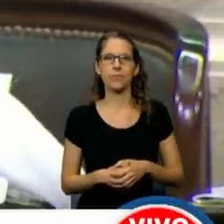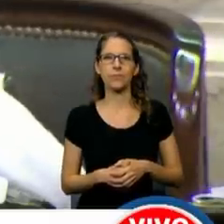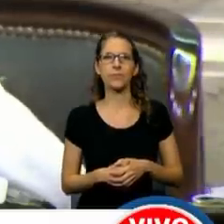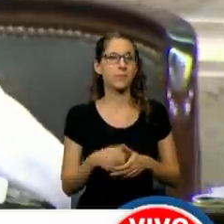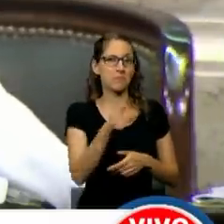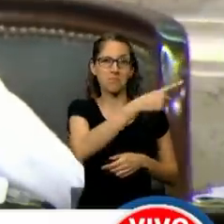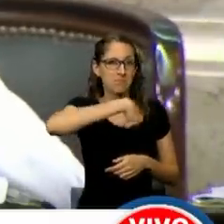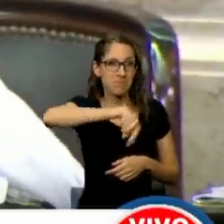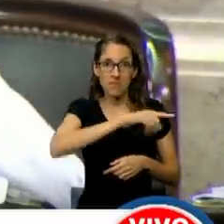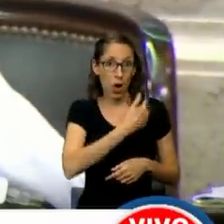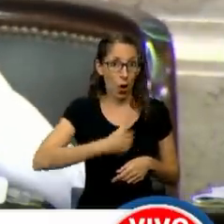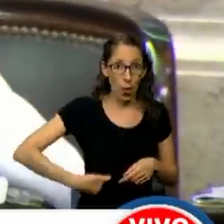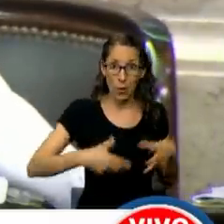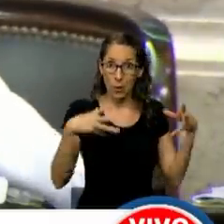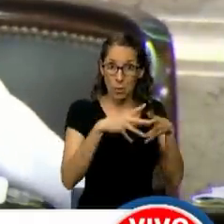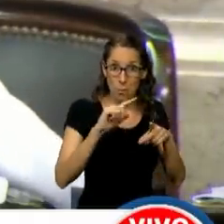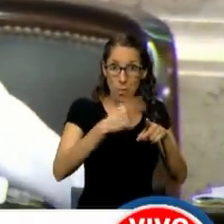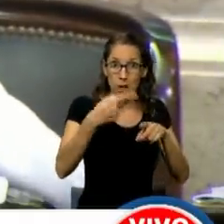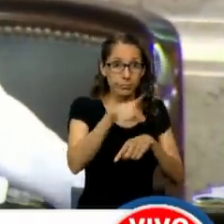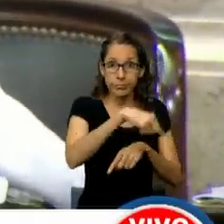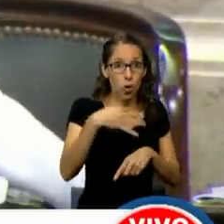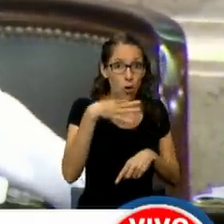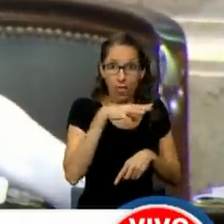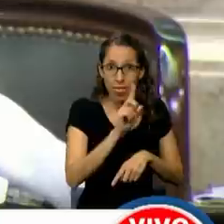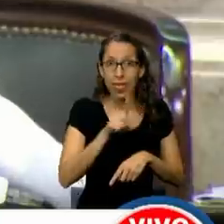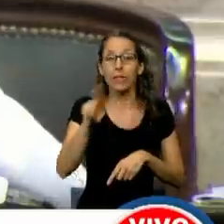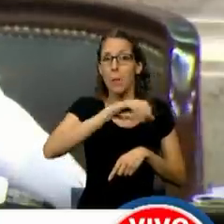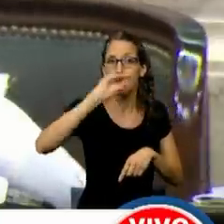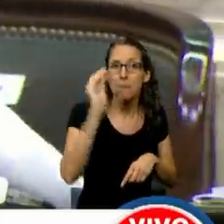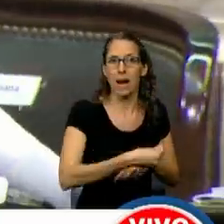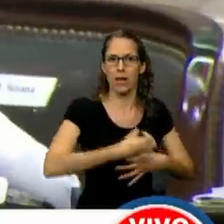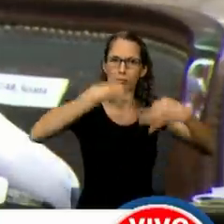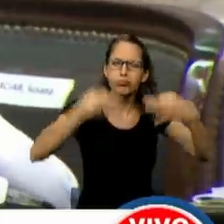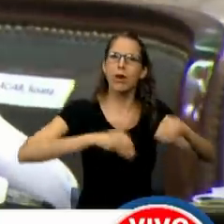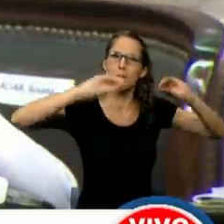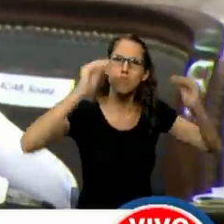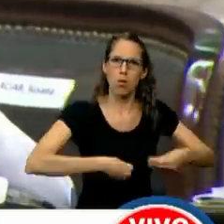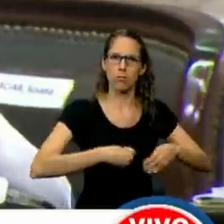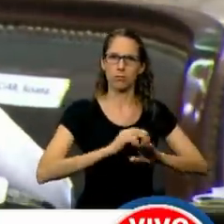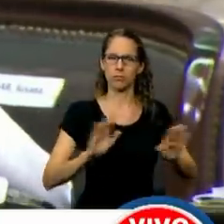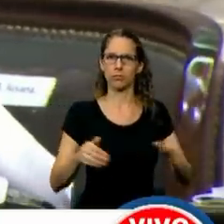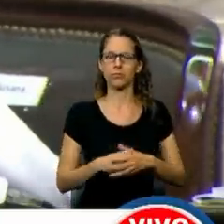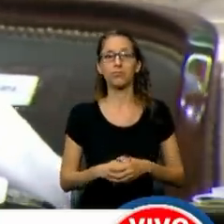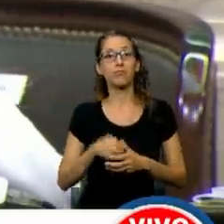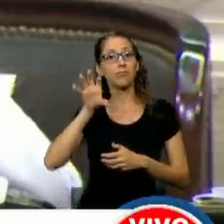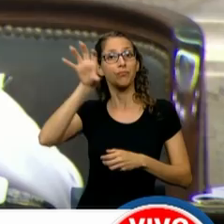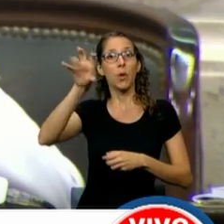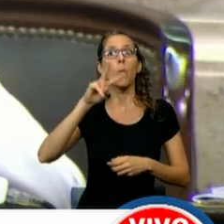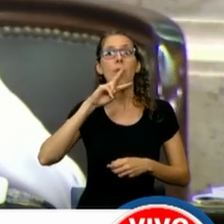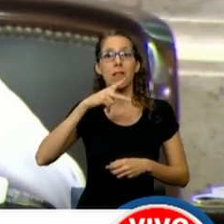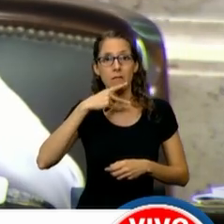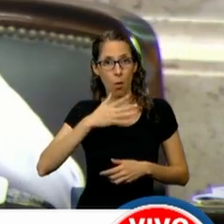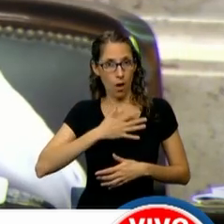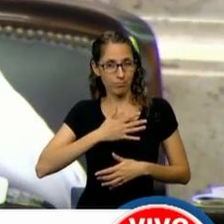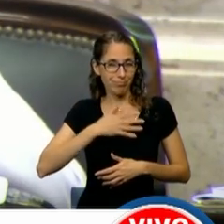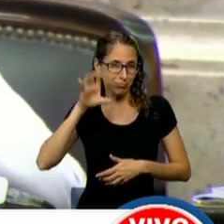siguen sin entender que perdieron perdiendo y en san juan mi